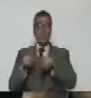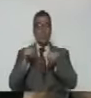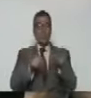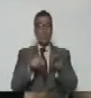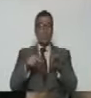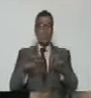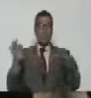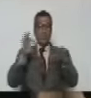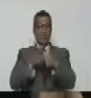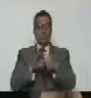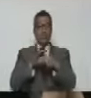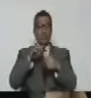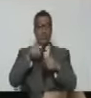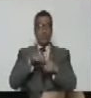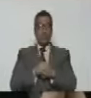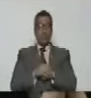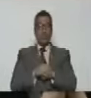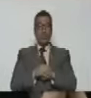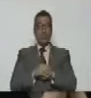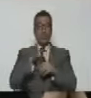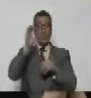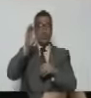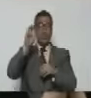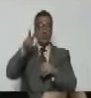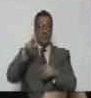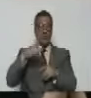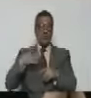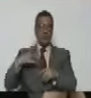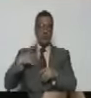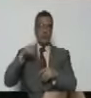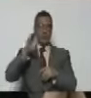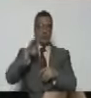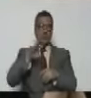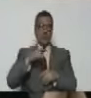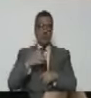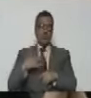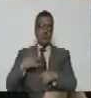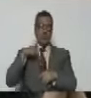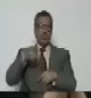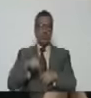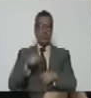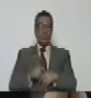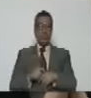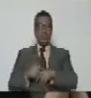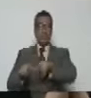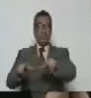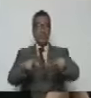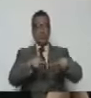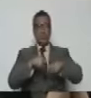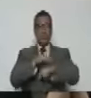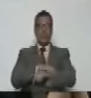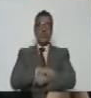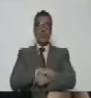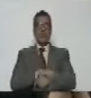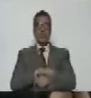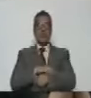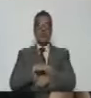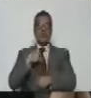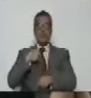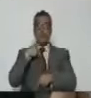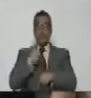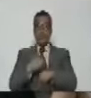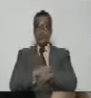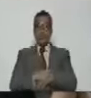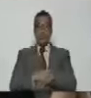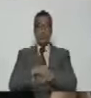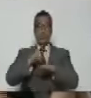de vinculación con la patria y con el sentido de nación y de soberanía. Decimos